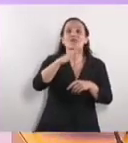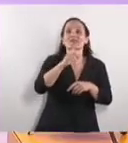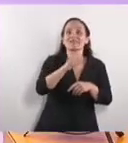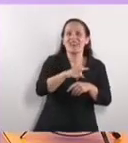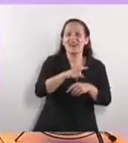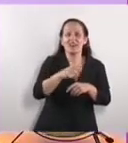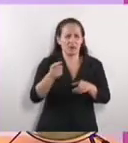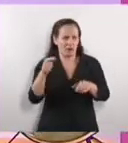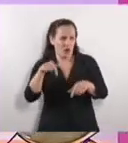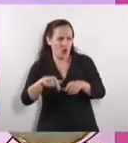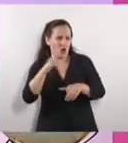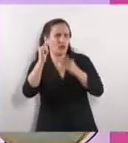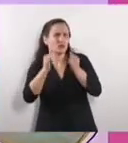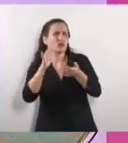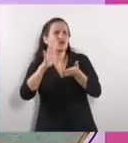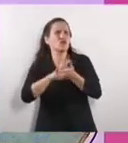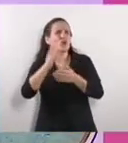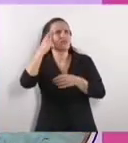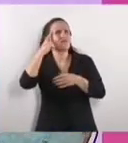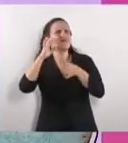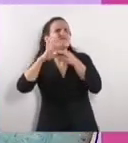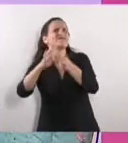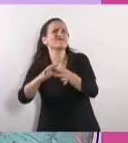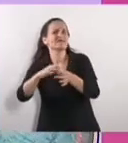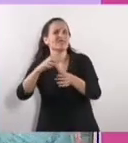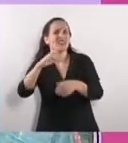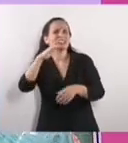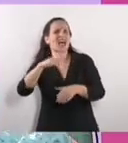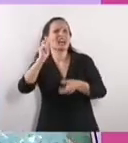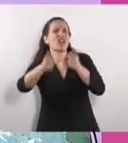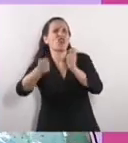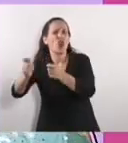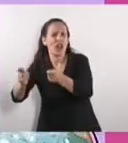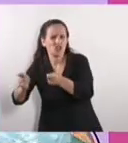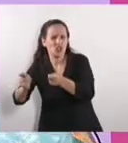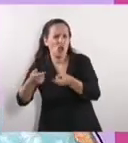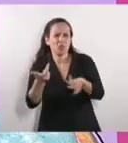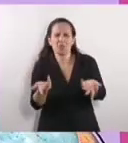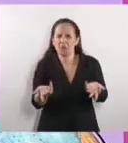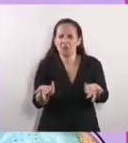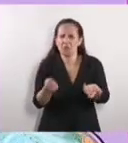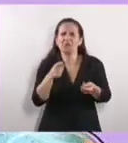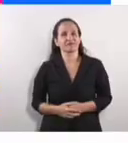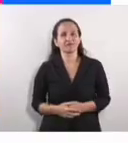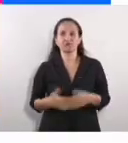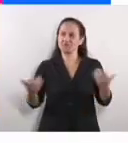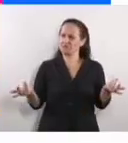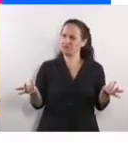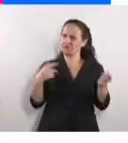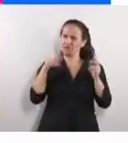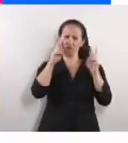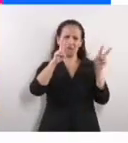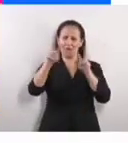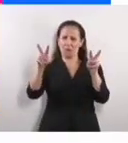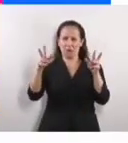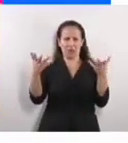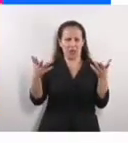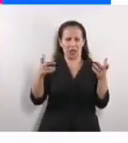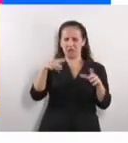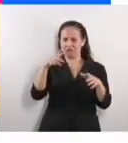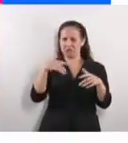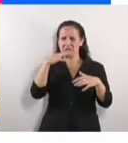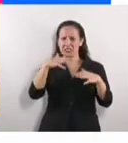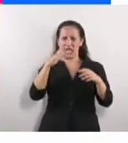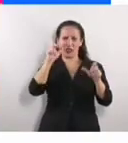clase de hoy también iba a servir para pensar el tema de la donación de sangre, ¿no? ¿Qué es esto de los grupos sanguíneos? Toda la sangre parece